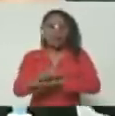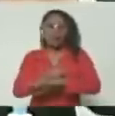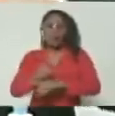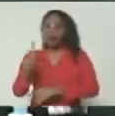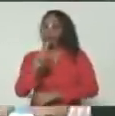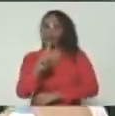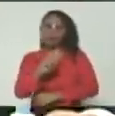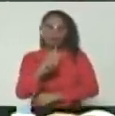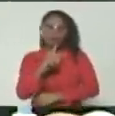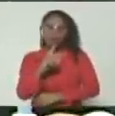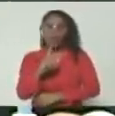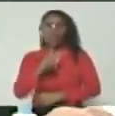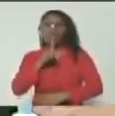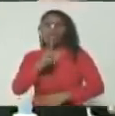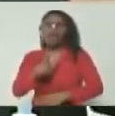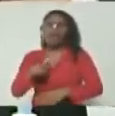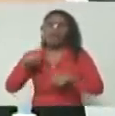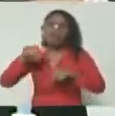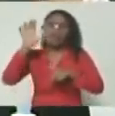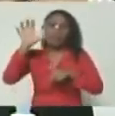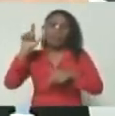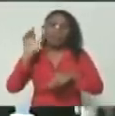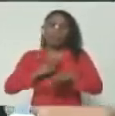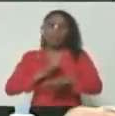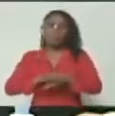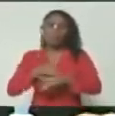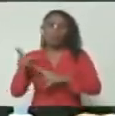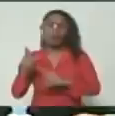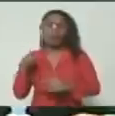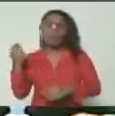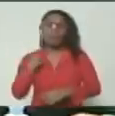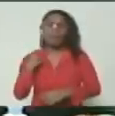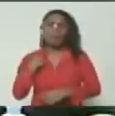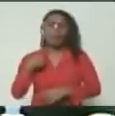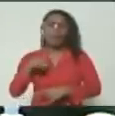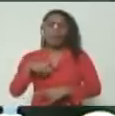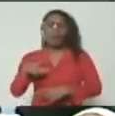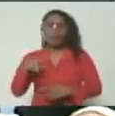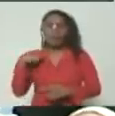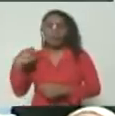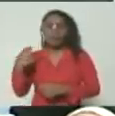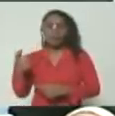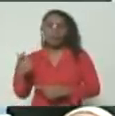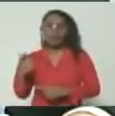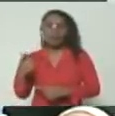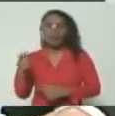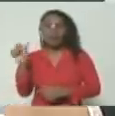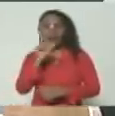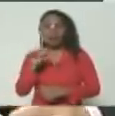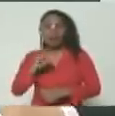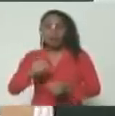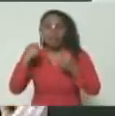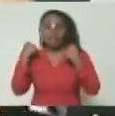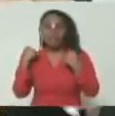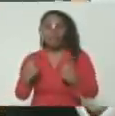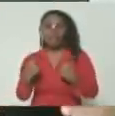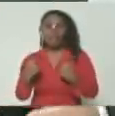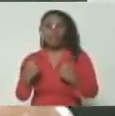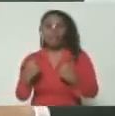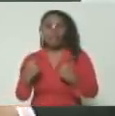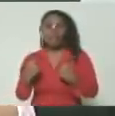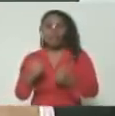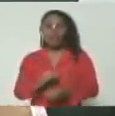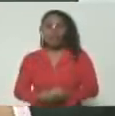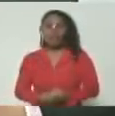No estoy diciendo que le hace daño al país porque lo terminamos pagando los consumidores. La semana radical, que es necesaria por